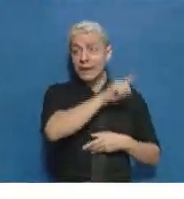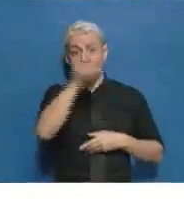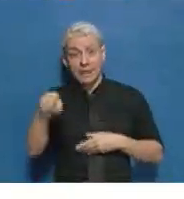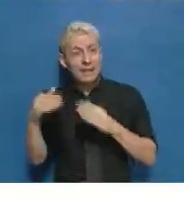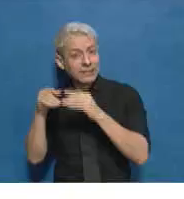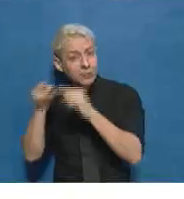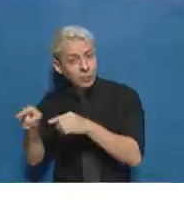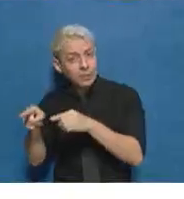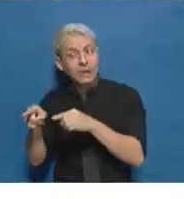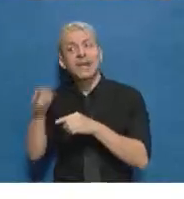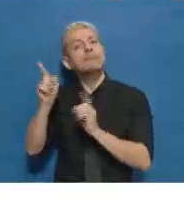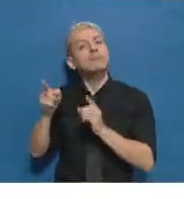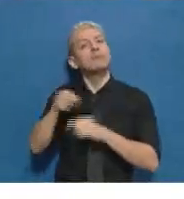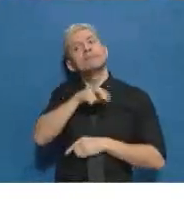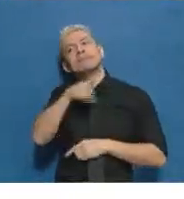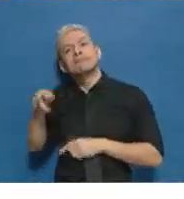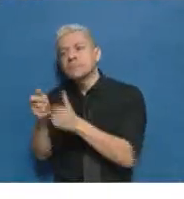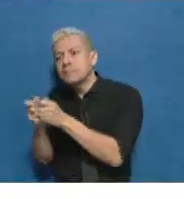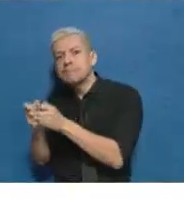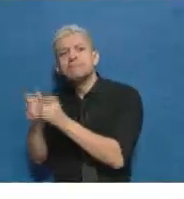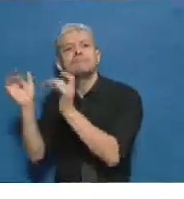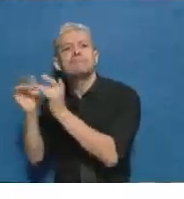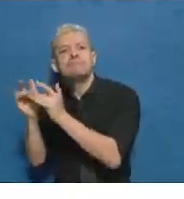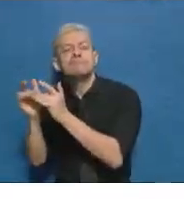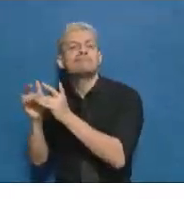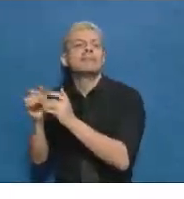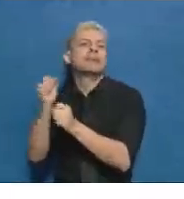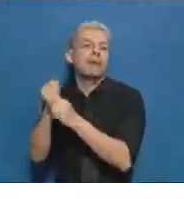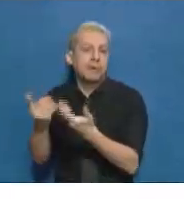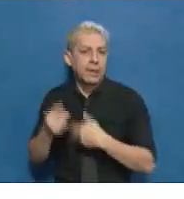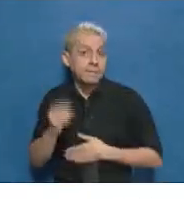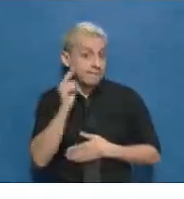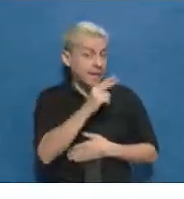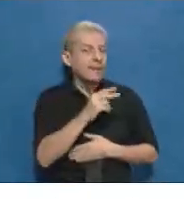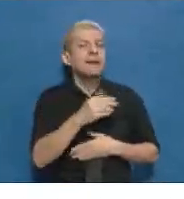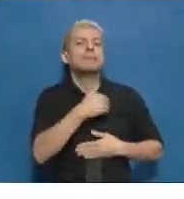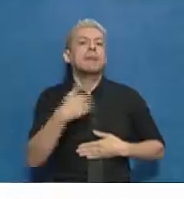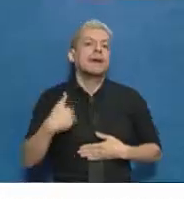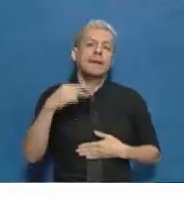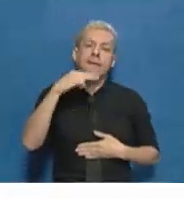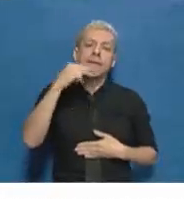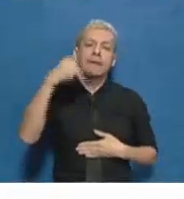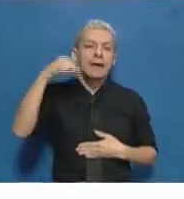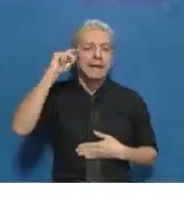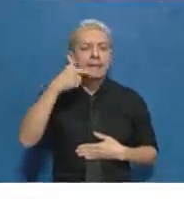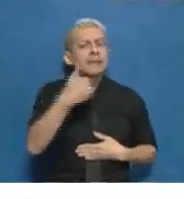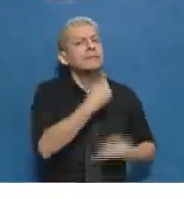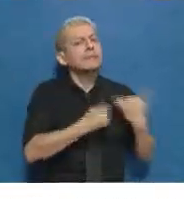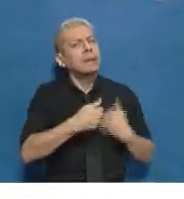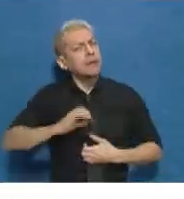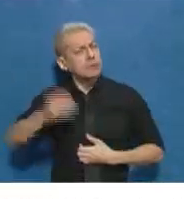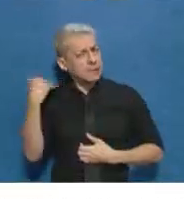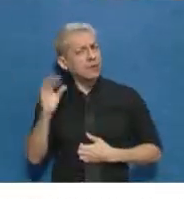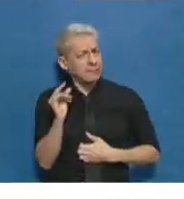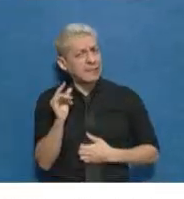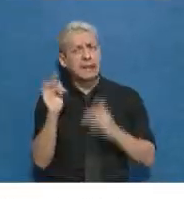pasado para buscar señal para hacer sus tareas virtuales. Estamos con Vanessa, su mamá. Bueno, Vanessa, fue difícil, ¿no?, el año pasado con